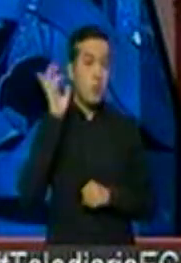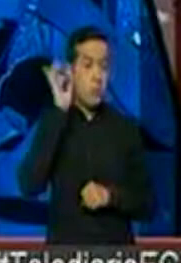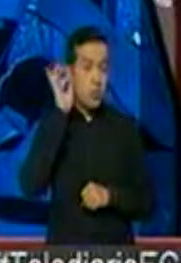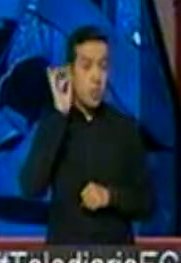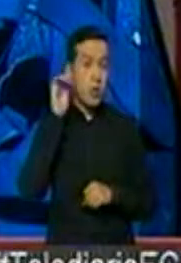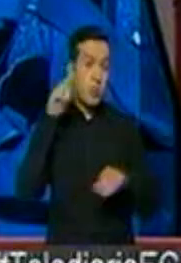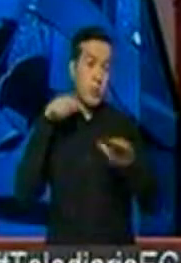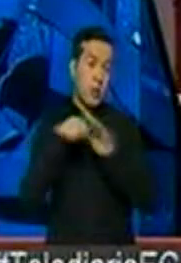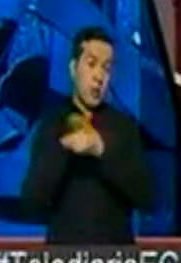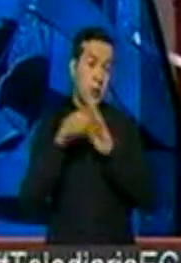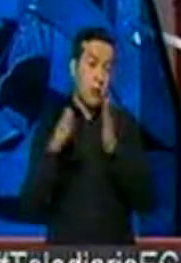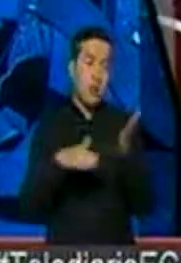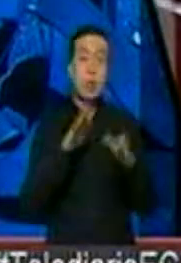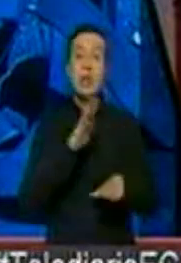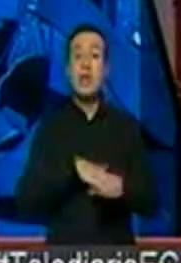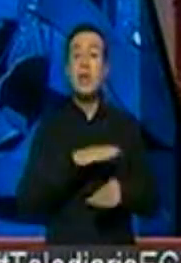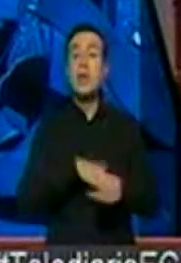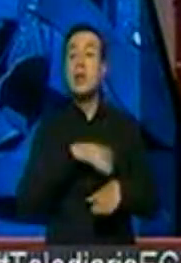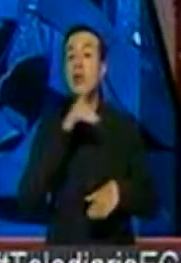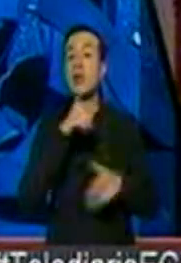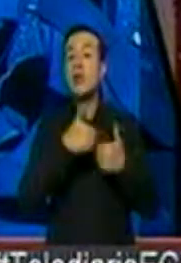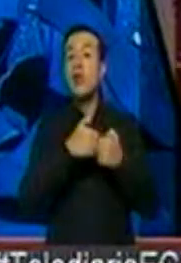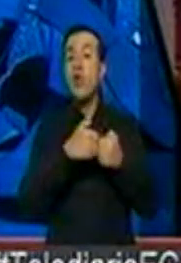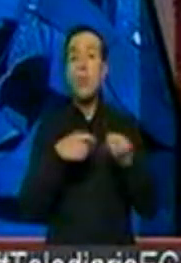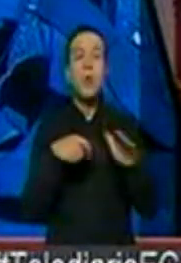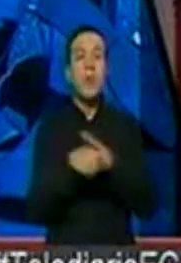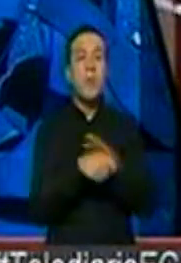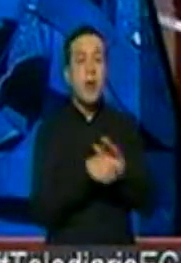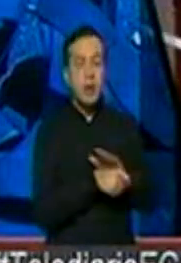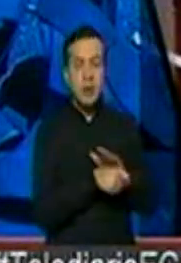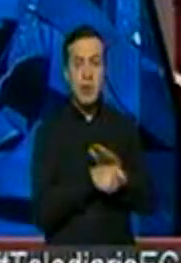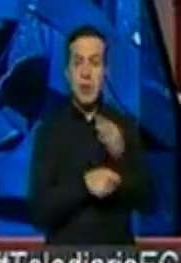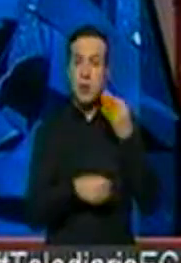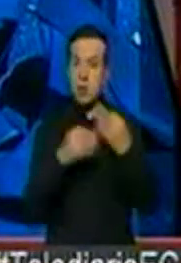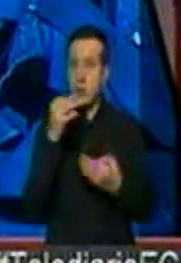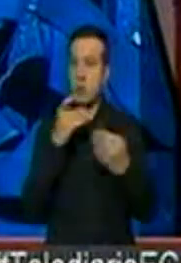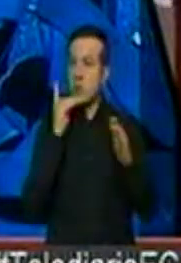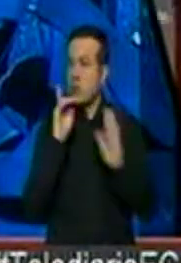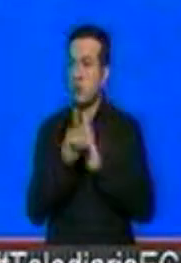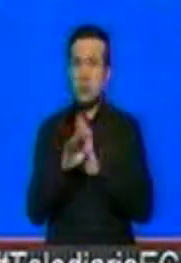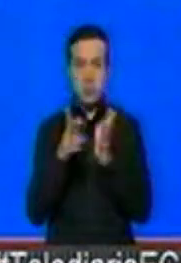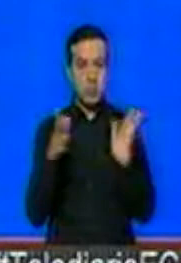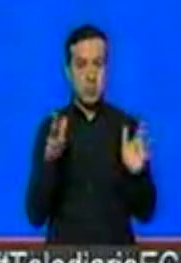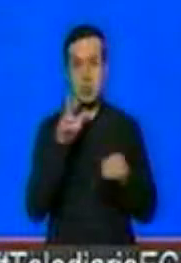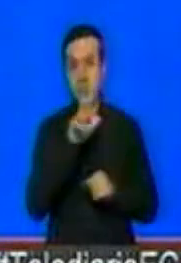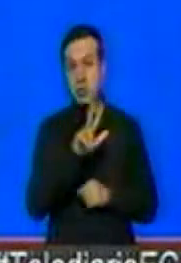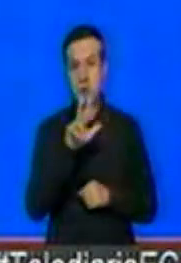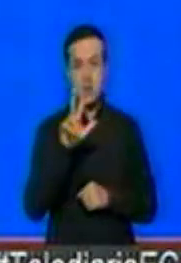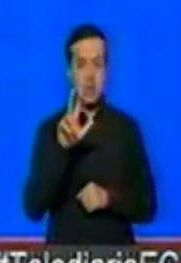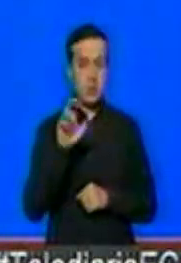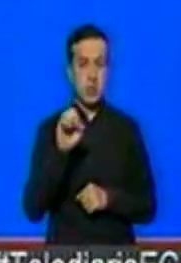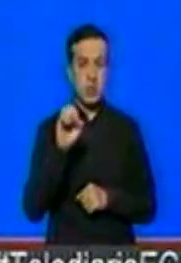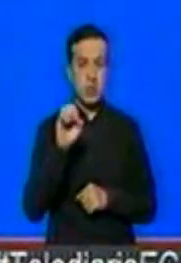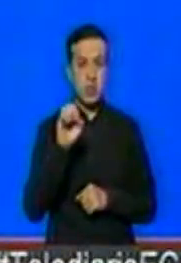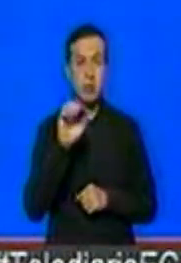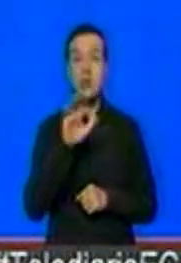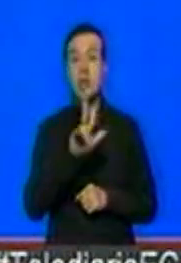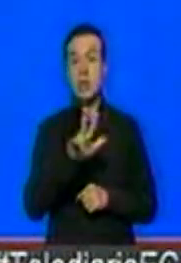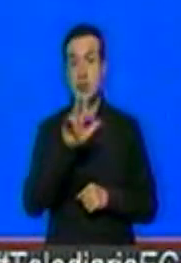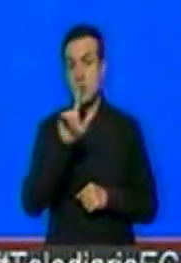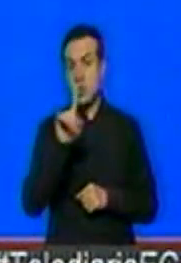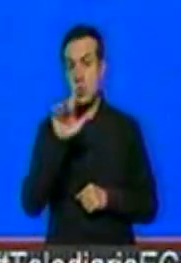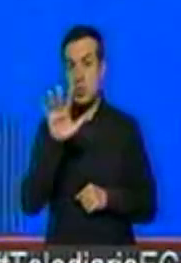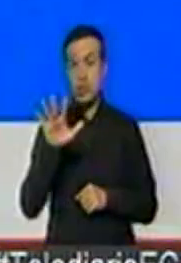fueron asesinadas por sus parejas, cuyos casos no fueron judicializados. 315 niñas, niños y niñas